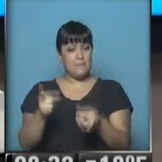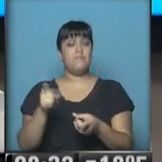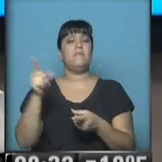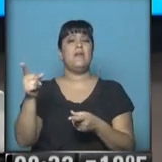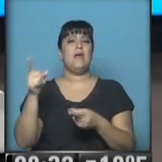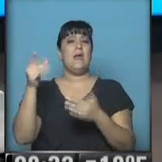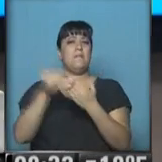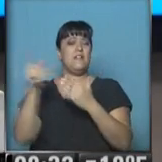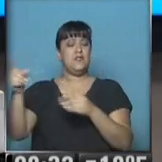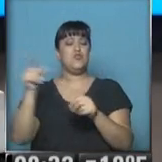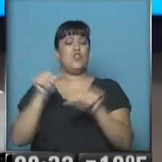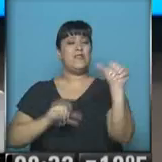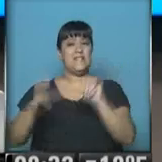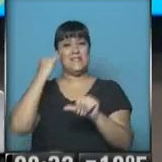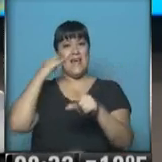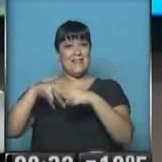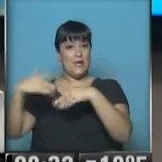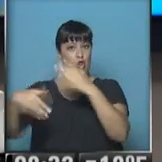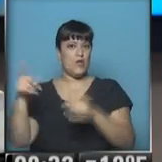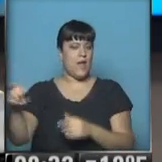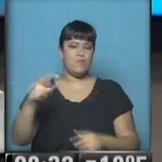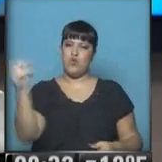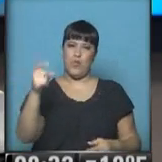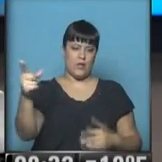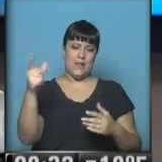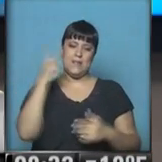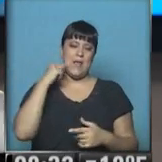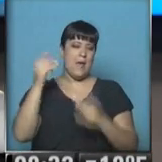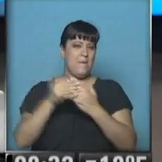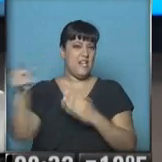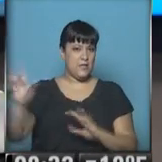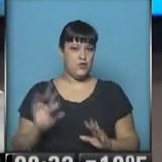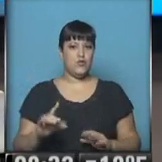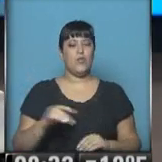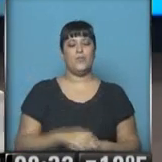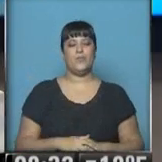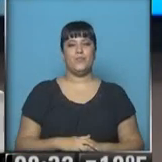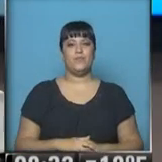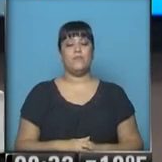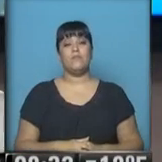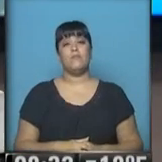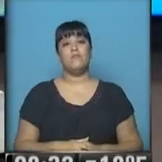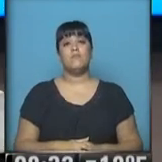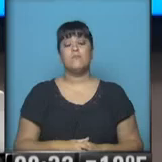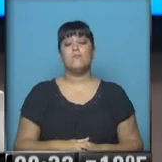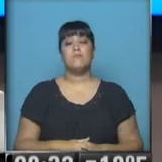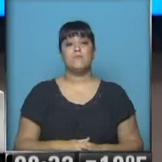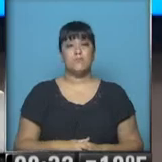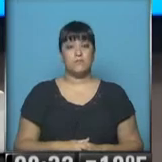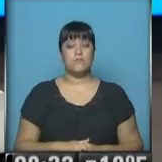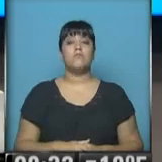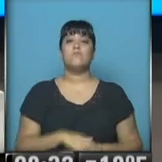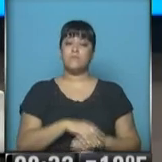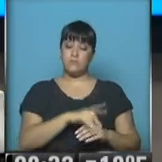un actor importantísimo en este en este proceso de ciencia y tecnología Lino arañado les planteaba un nuevo